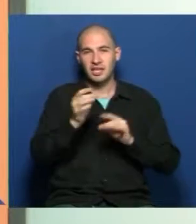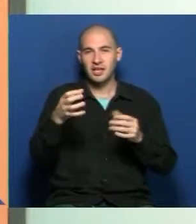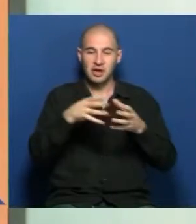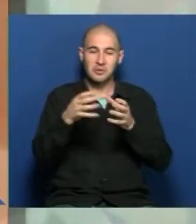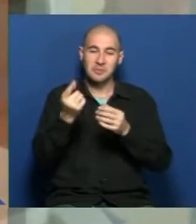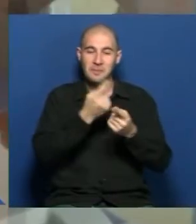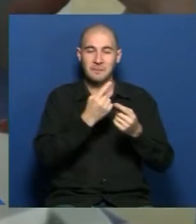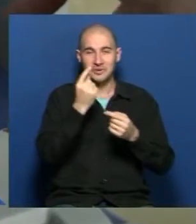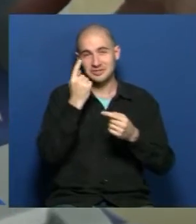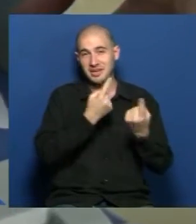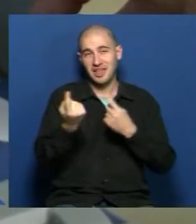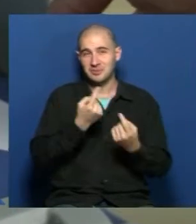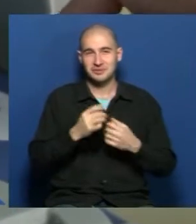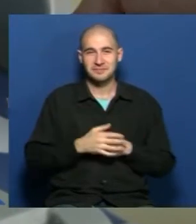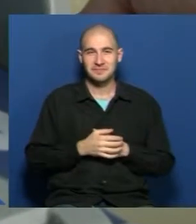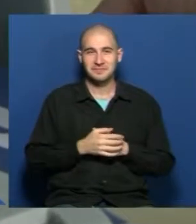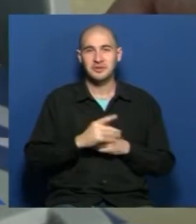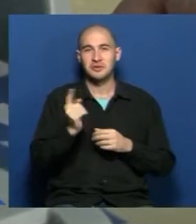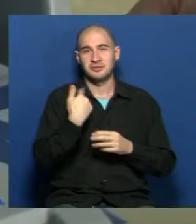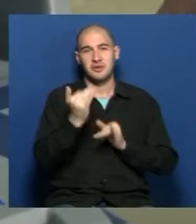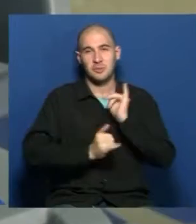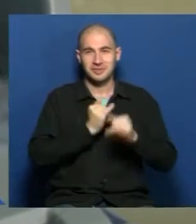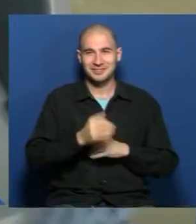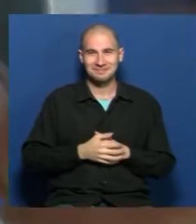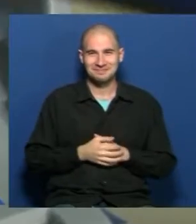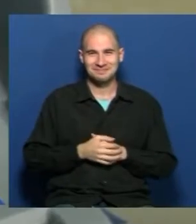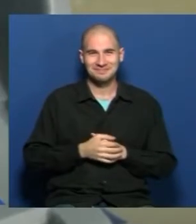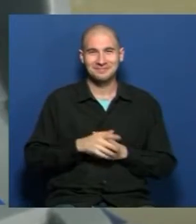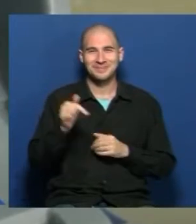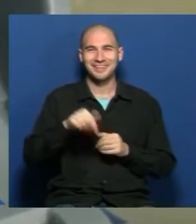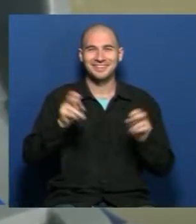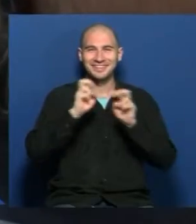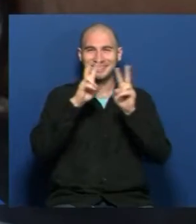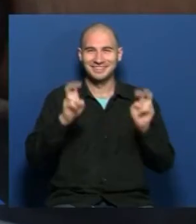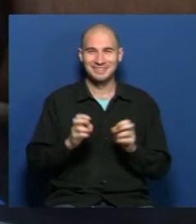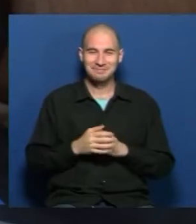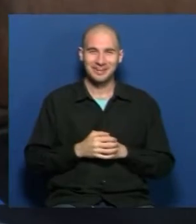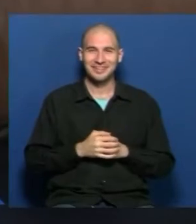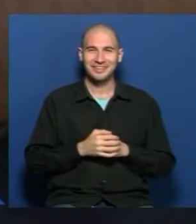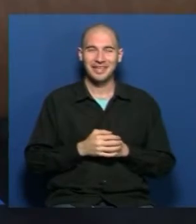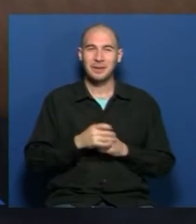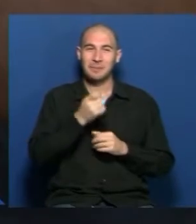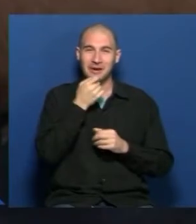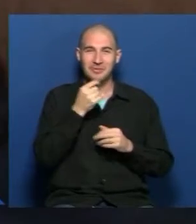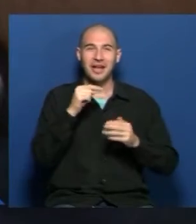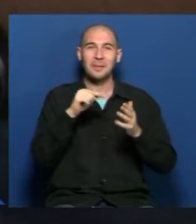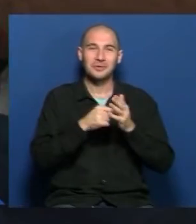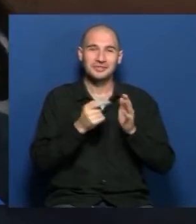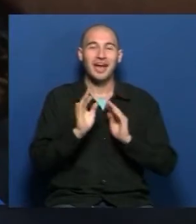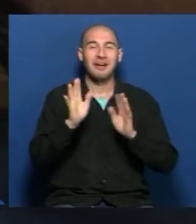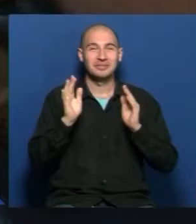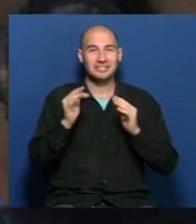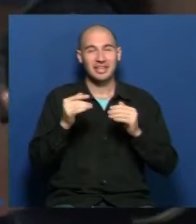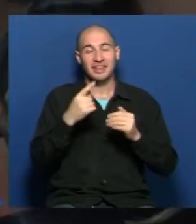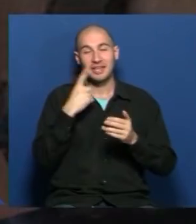agrupación. Lo que nosotros le decíamos es que estas eran cuestiones que incluso en algún punto se puede